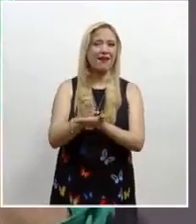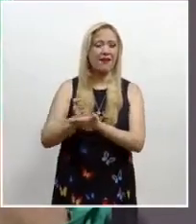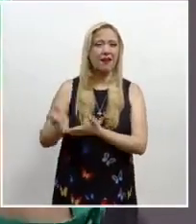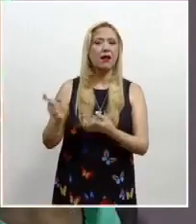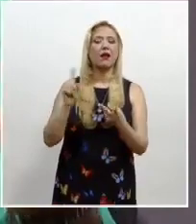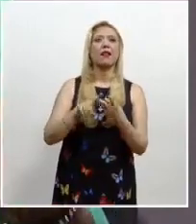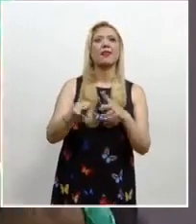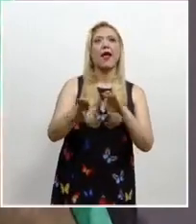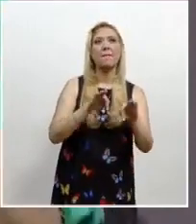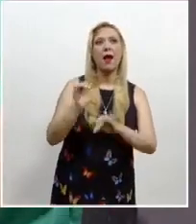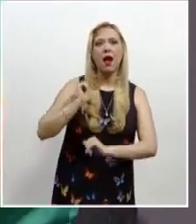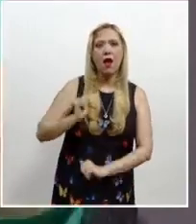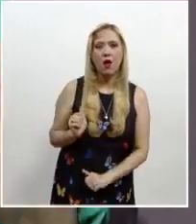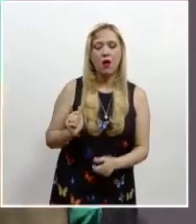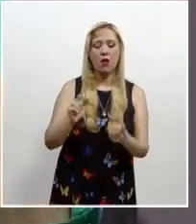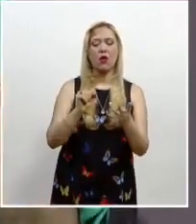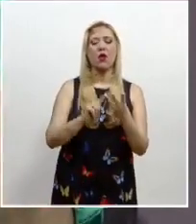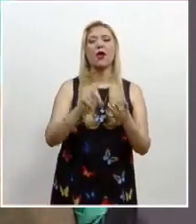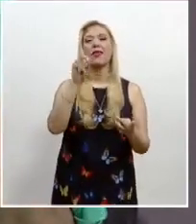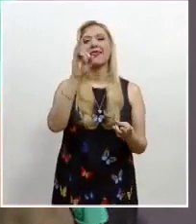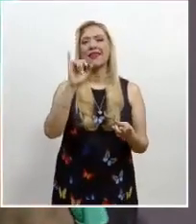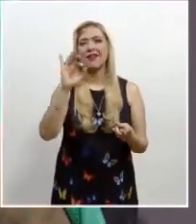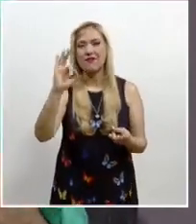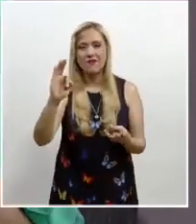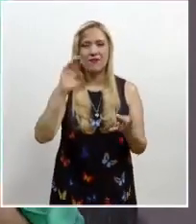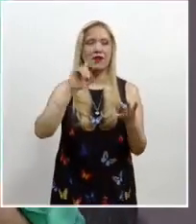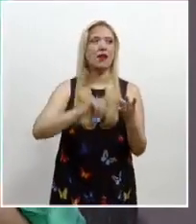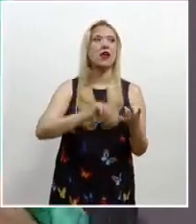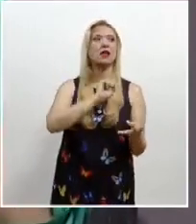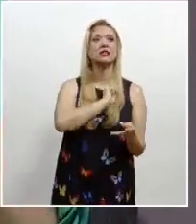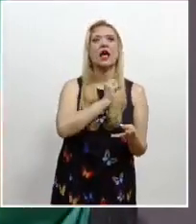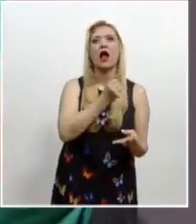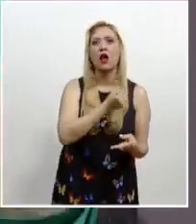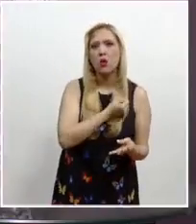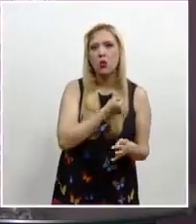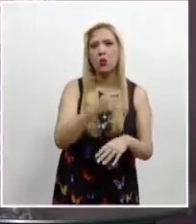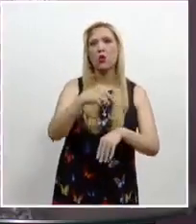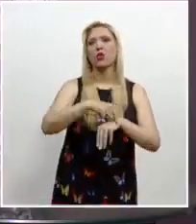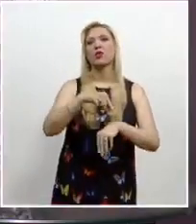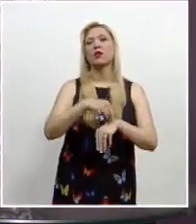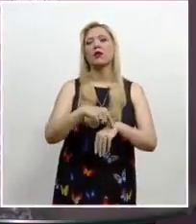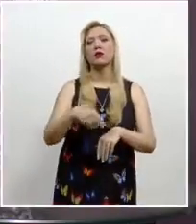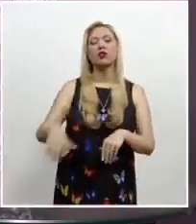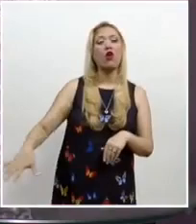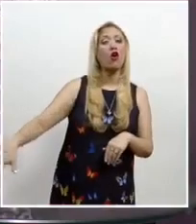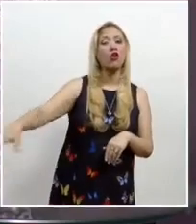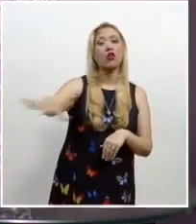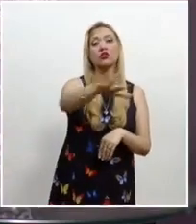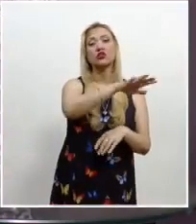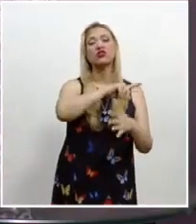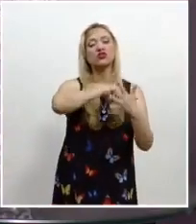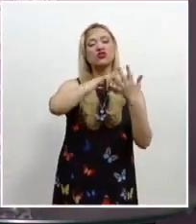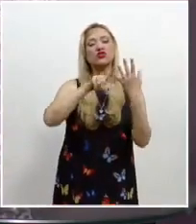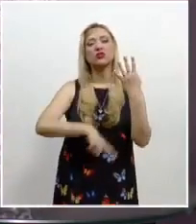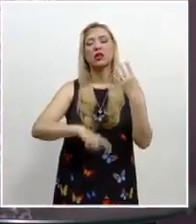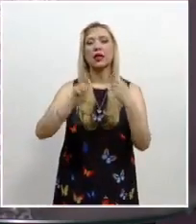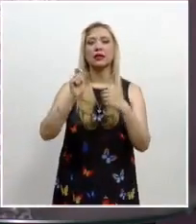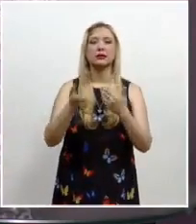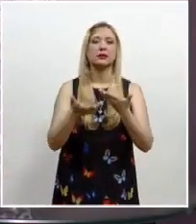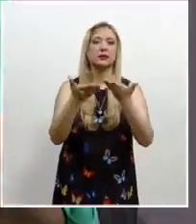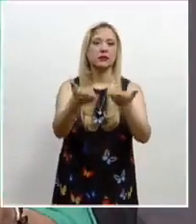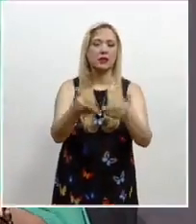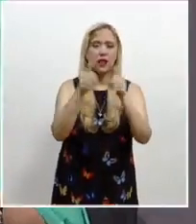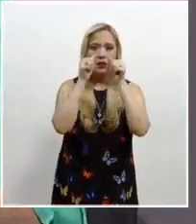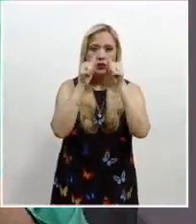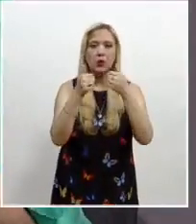DIF, Salud, todas estas dependencias que de alguna manera brindan servicios de bienestar a las mujeres, a los